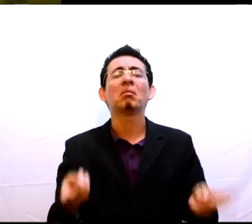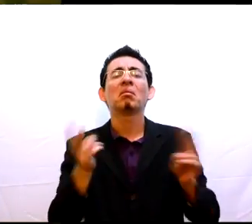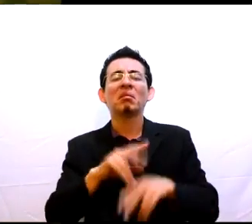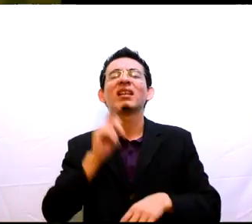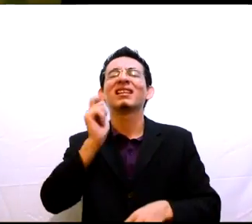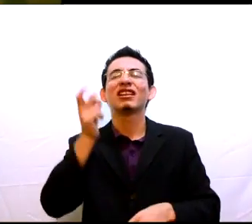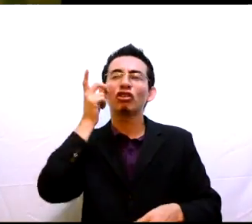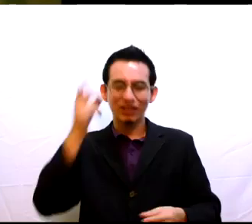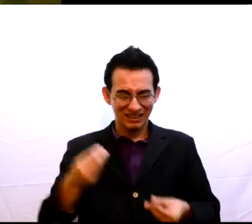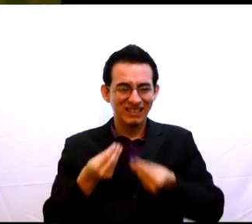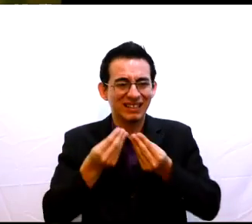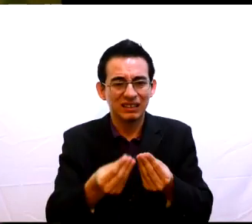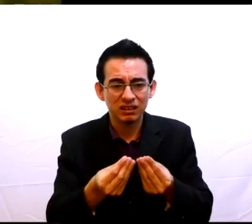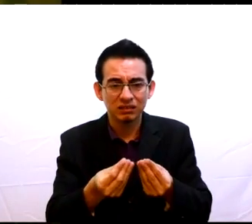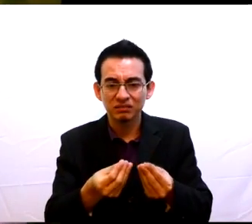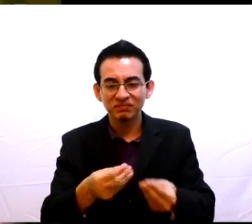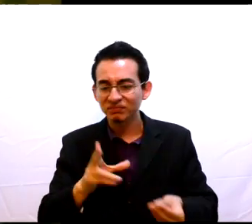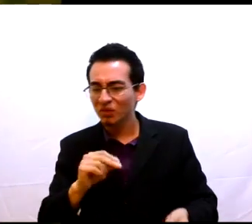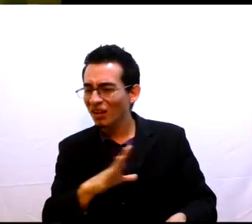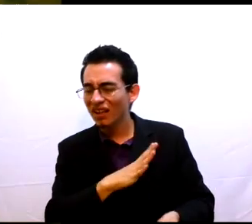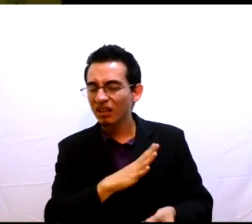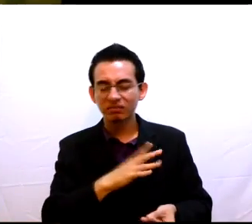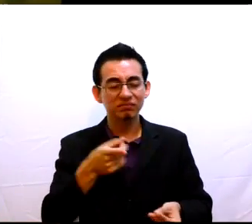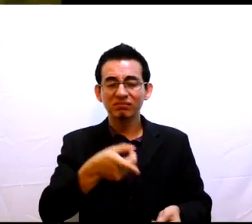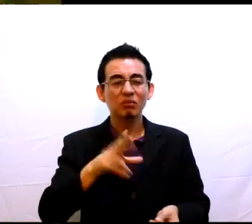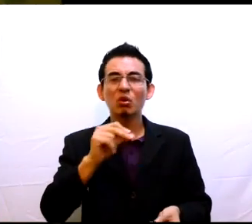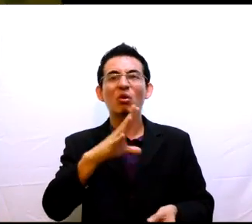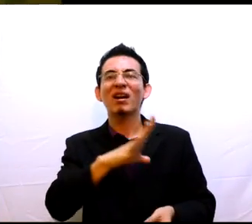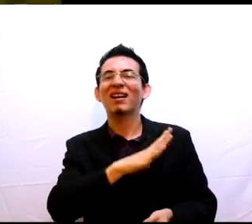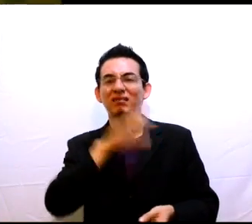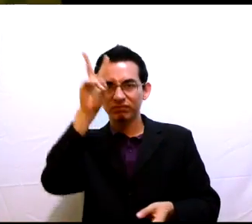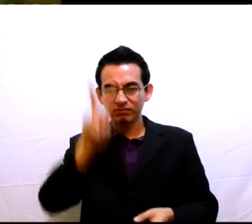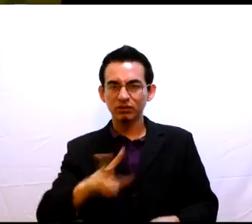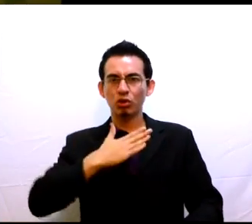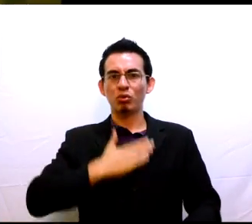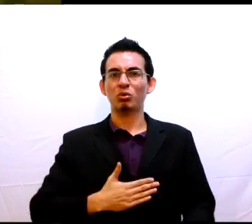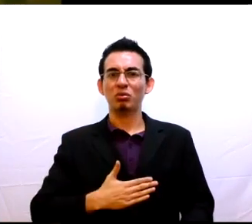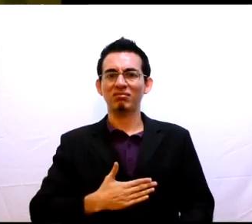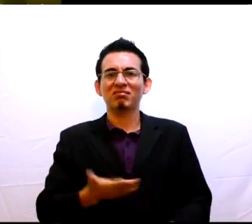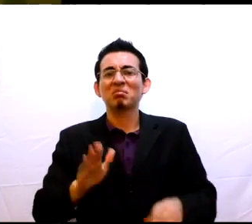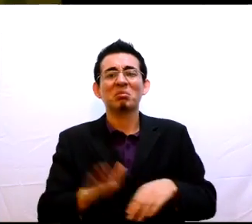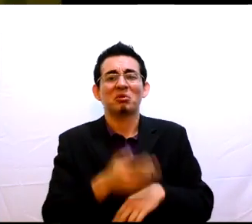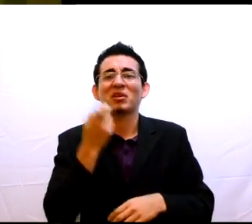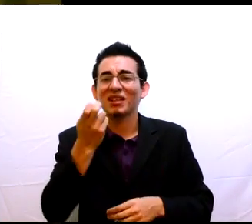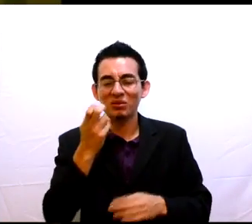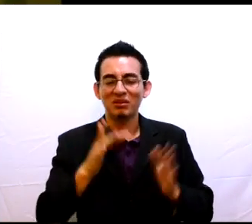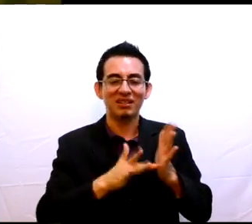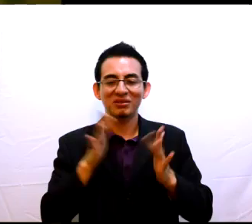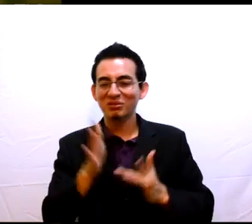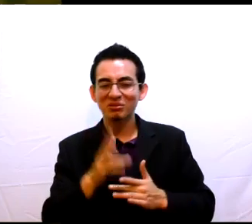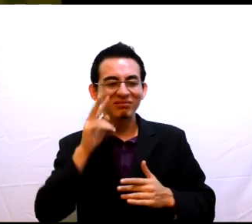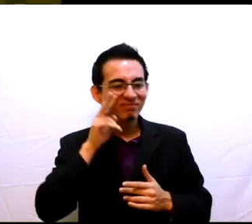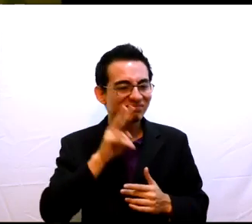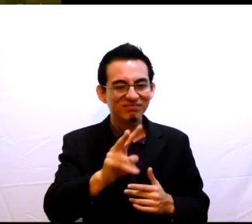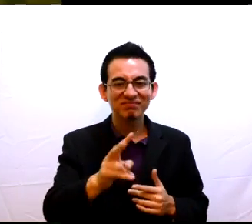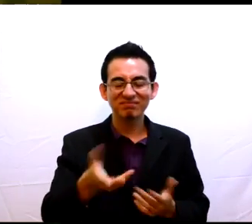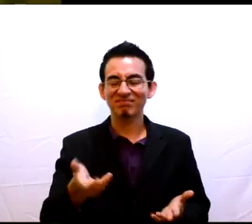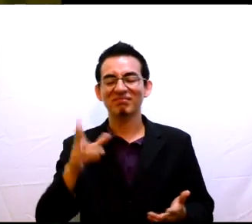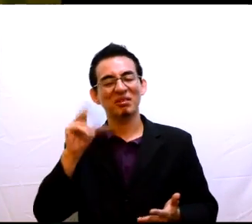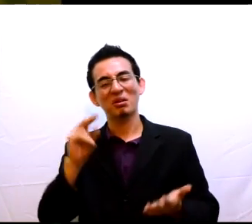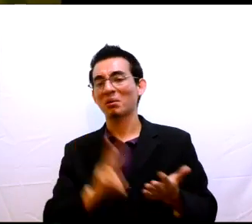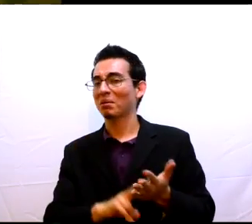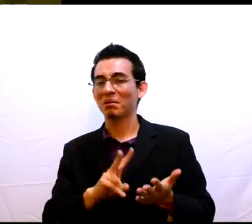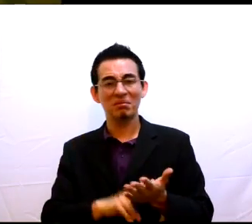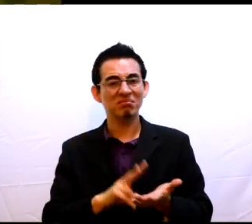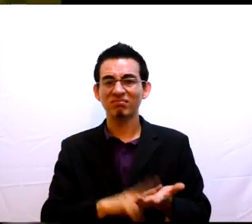confiara lo verdadero y si en lo ajeno no fuisteis fieles o sea en todo lo que dios